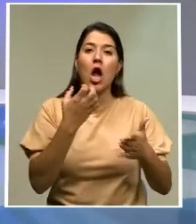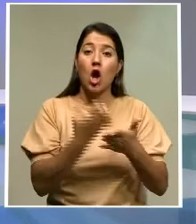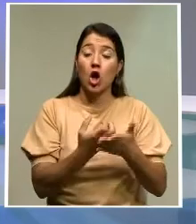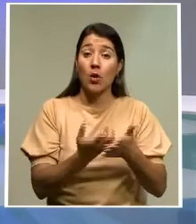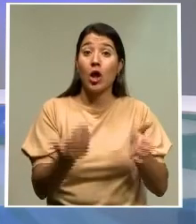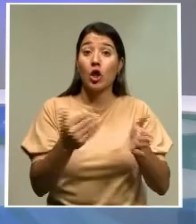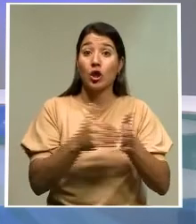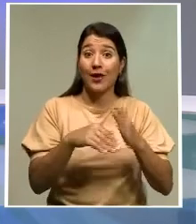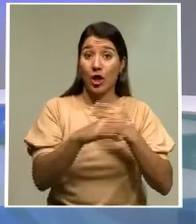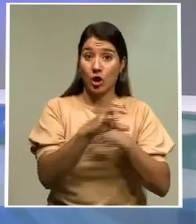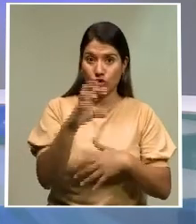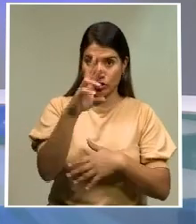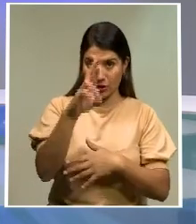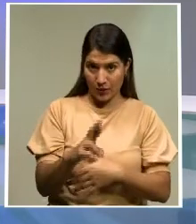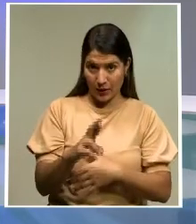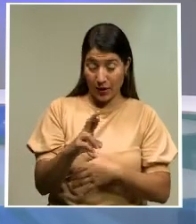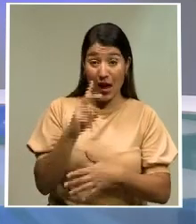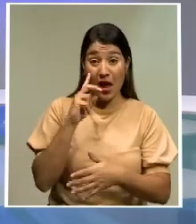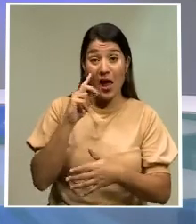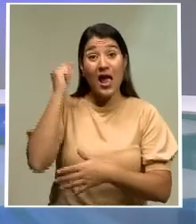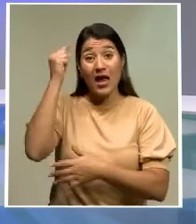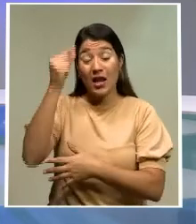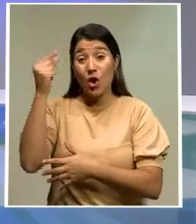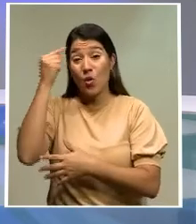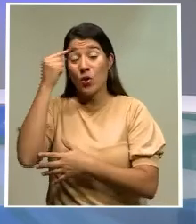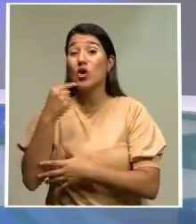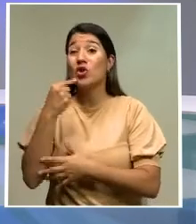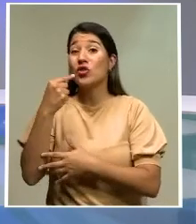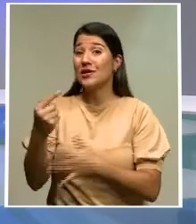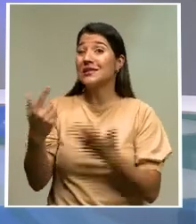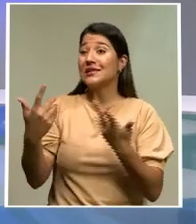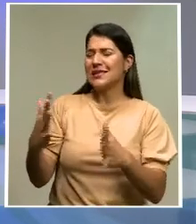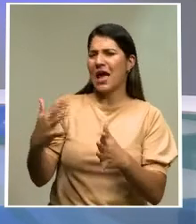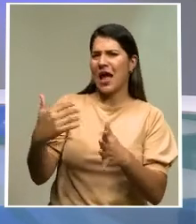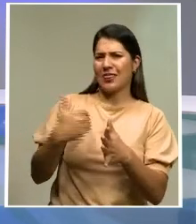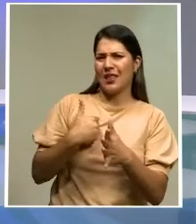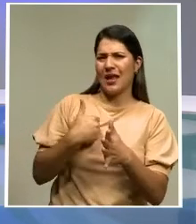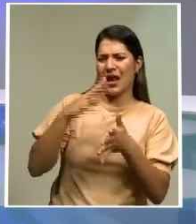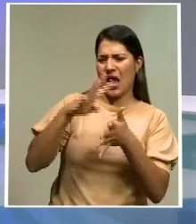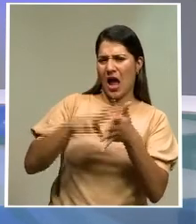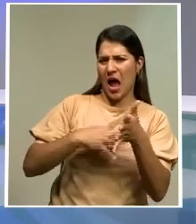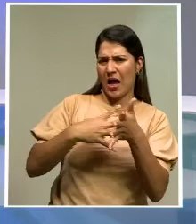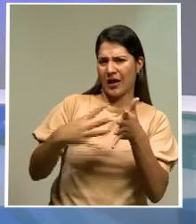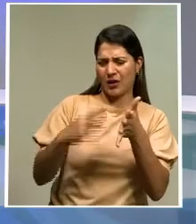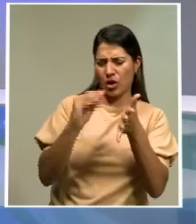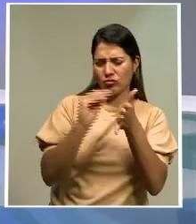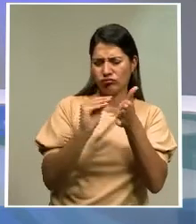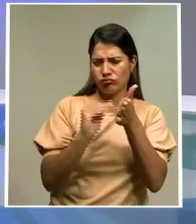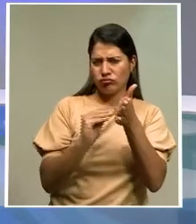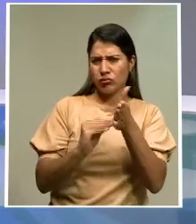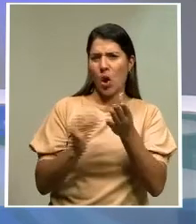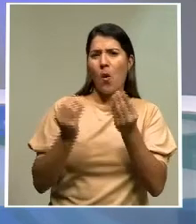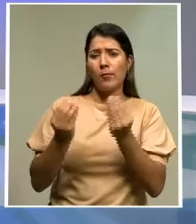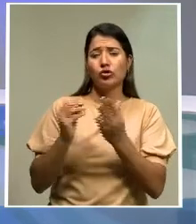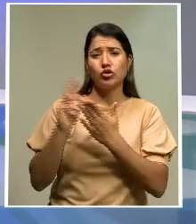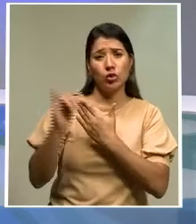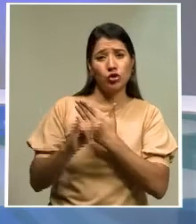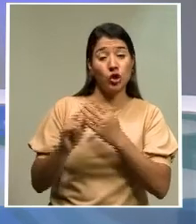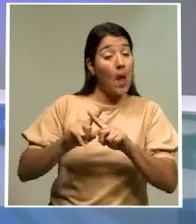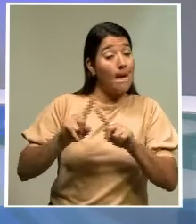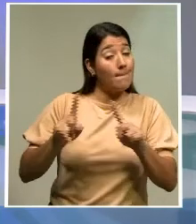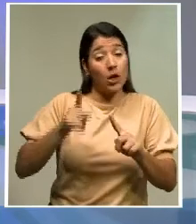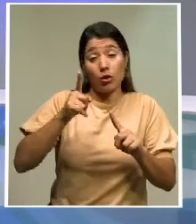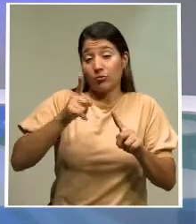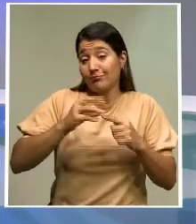esto, el Poder Ejecutivo asegura que ellos tienen una agenda robusta de proyectos, pero que antes